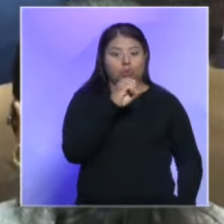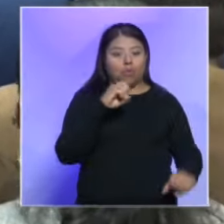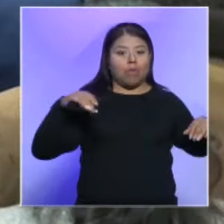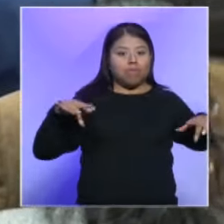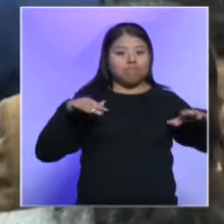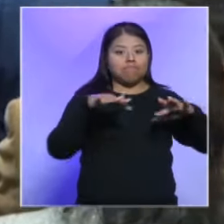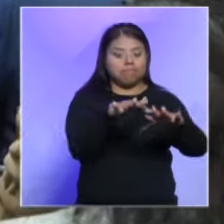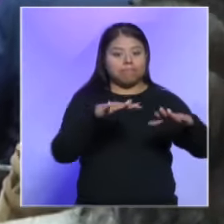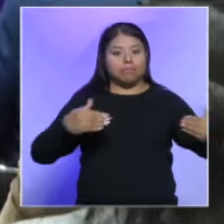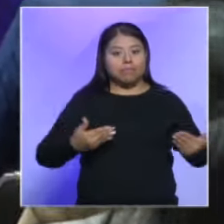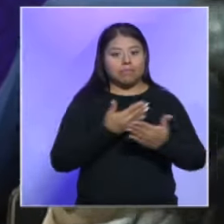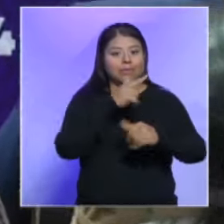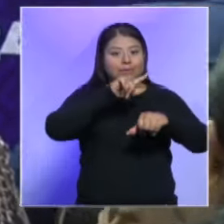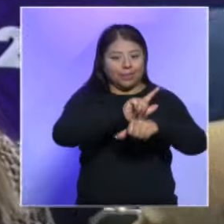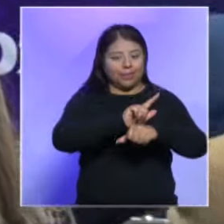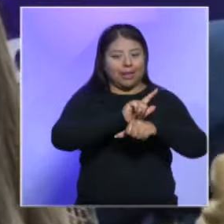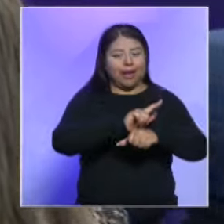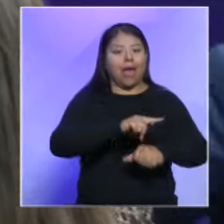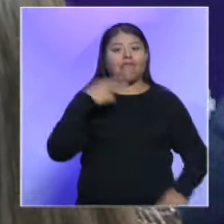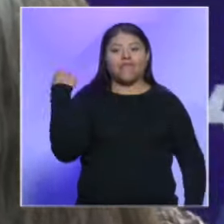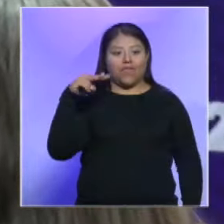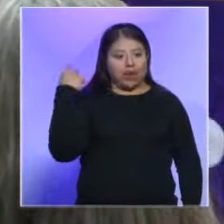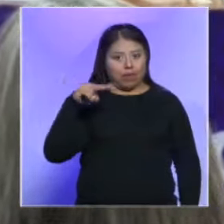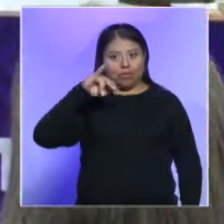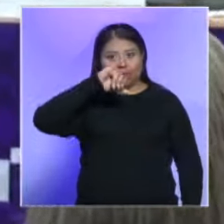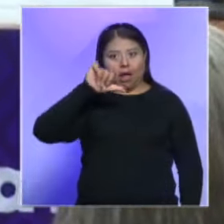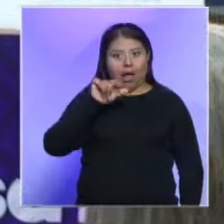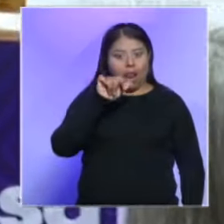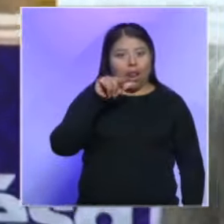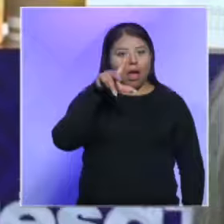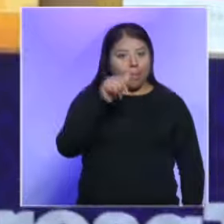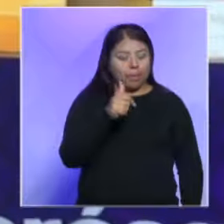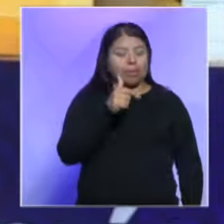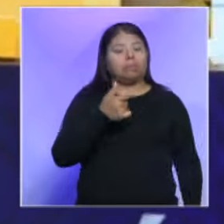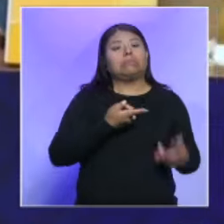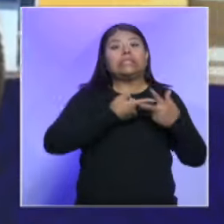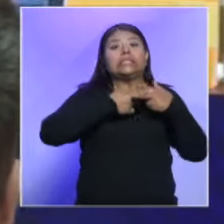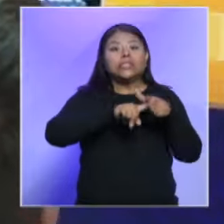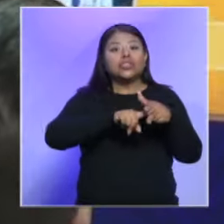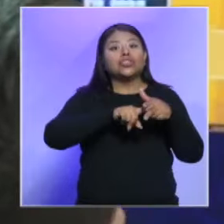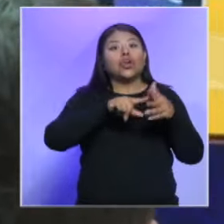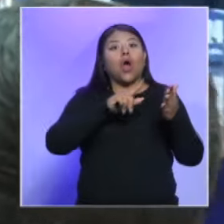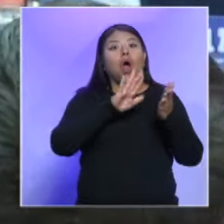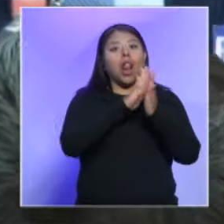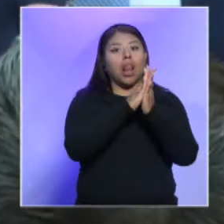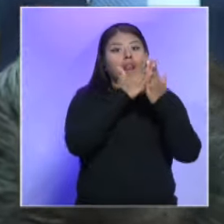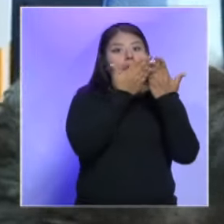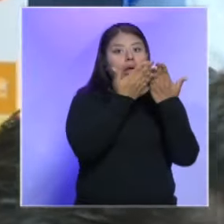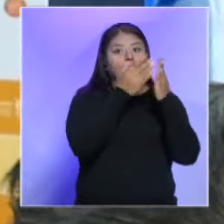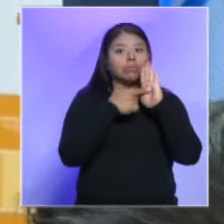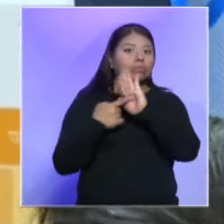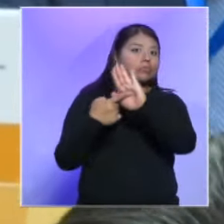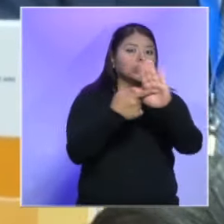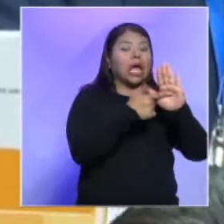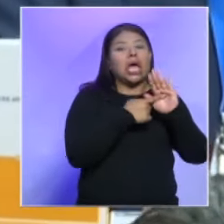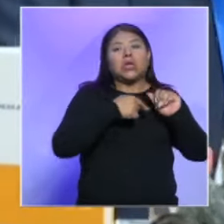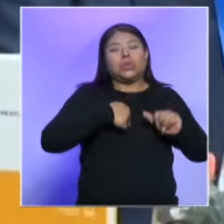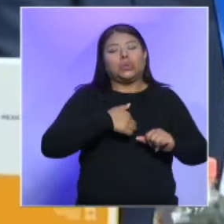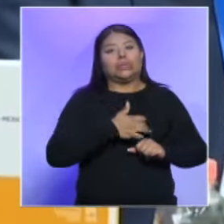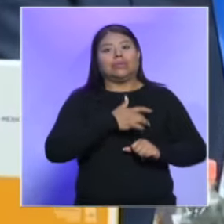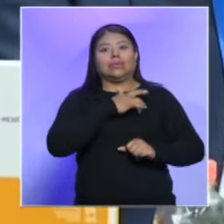Jalapa, Veracruz, a donde estoy adscrito, y había recién nacido el libro, ya generaba en mí precisamente